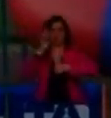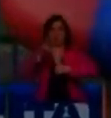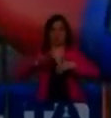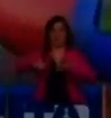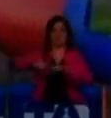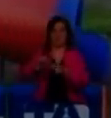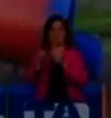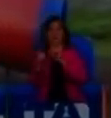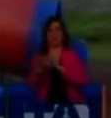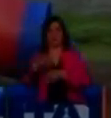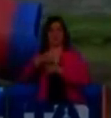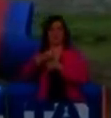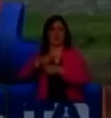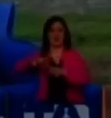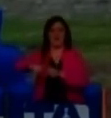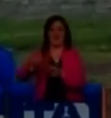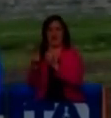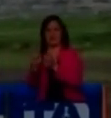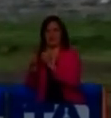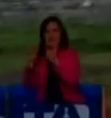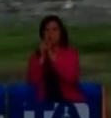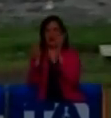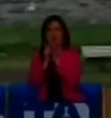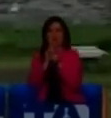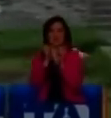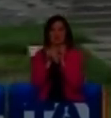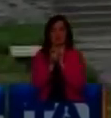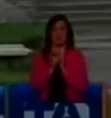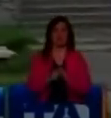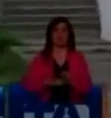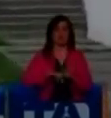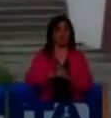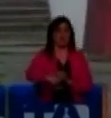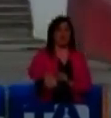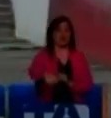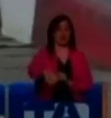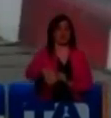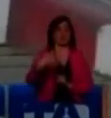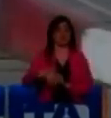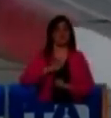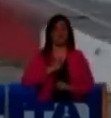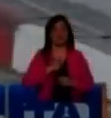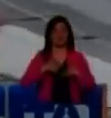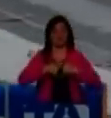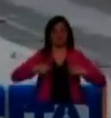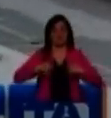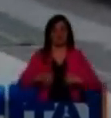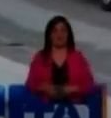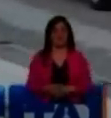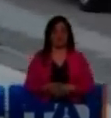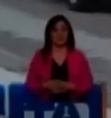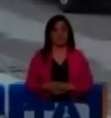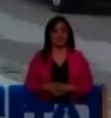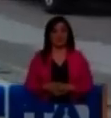chapa, todo lo, las alarmas. Porque ¿solo se llevaron las llaves? Solo las llaves de mis locales nomás. Y después son